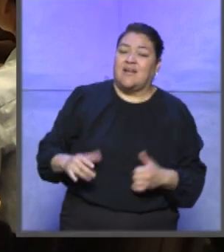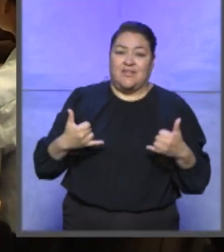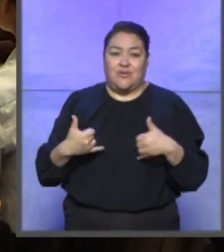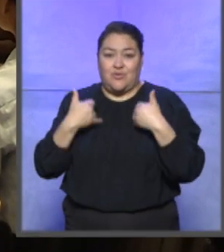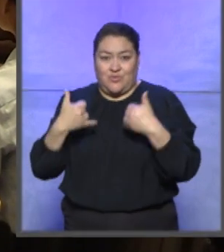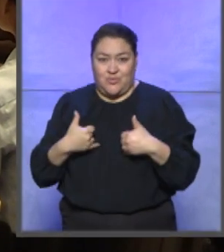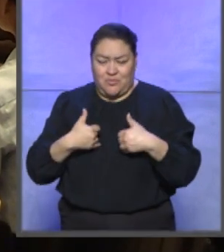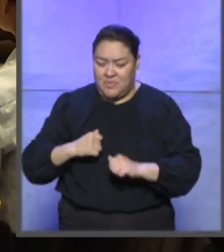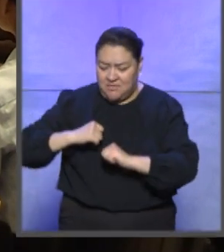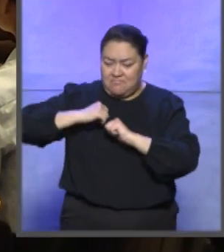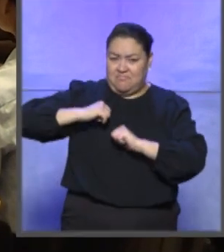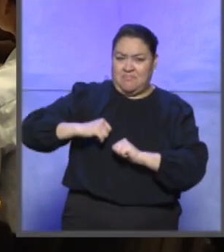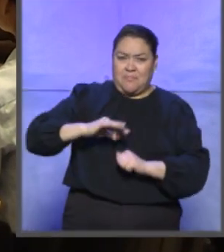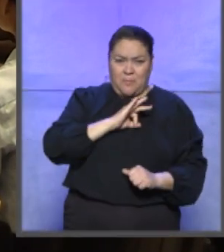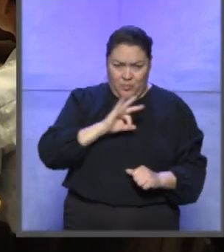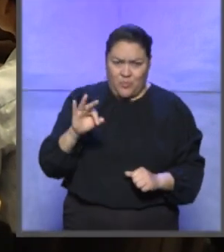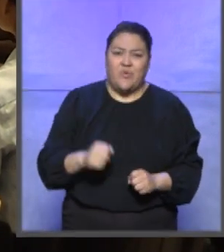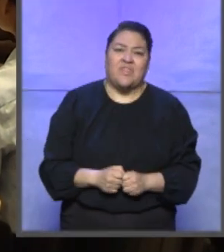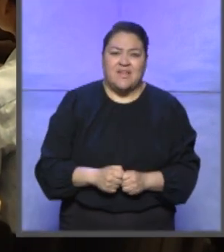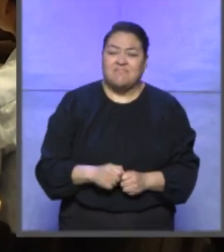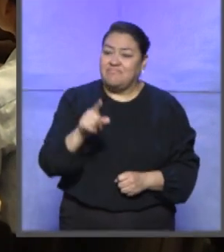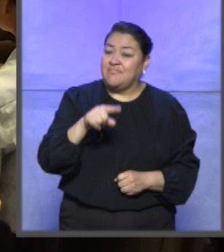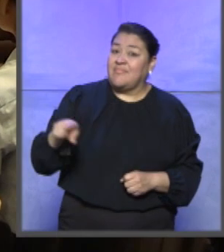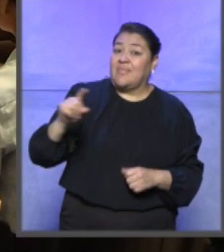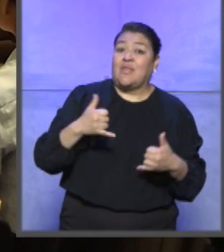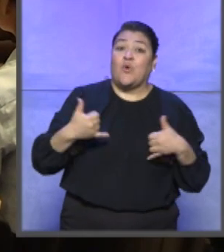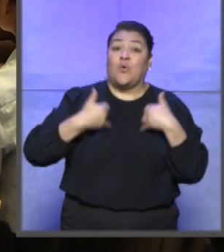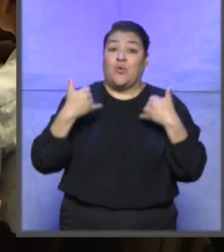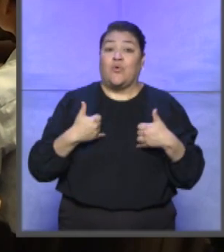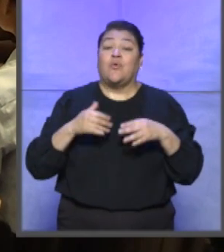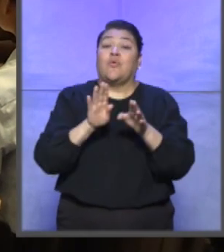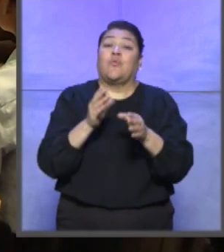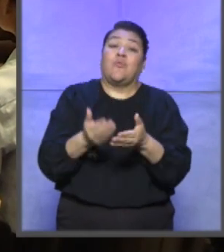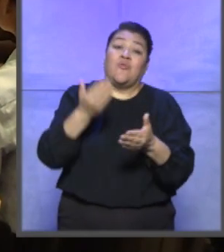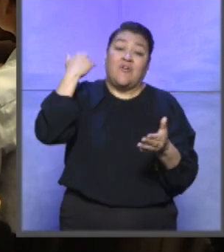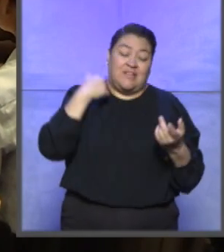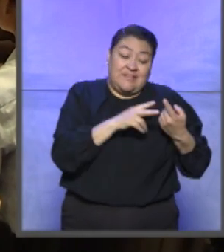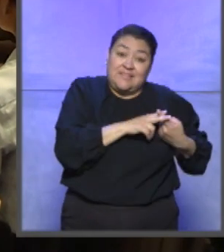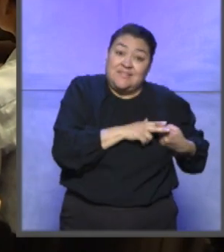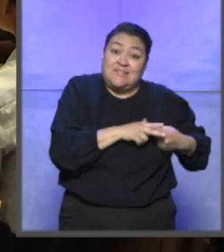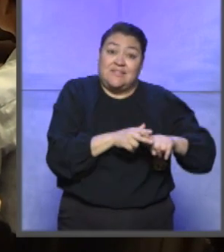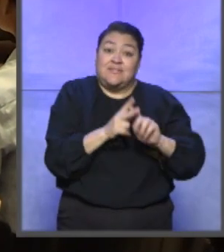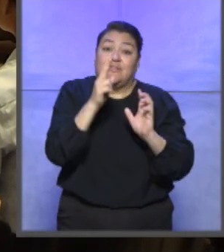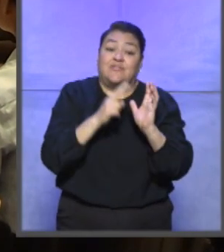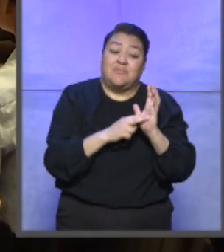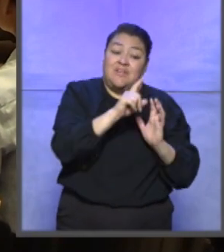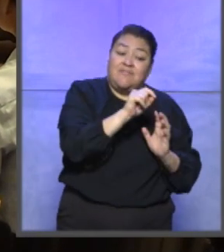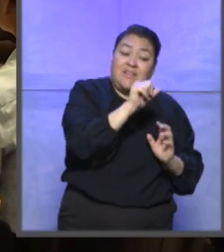candidaturas jóvenes a los diversos cargos de elección popular, lo cual se vio reflejado desde el proceso